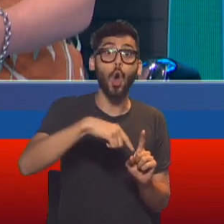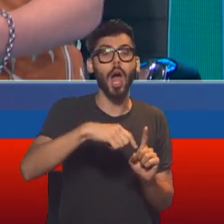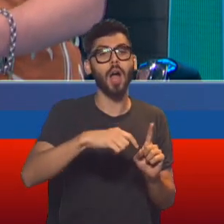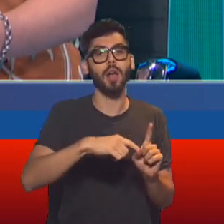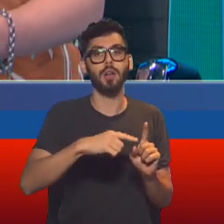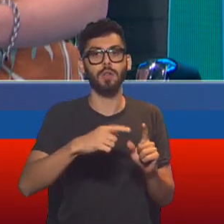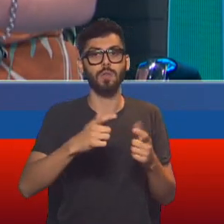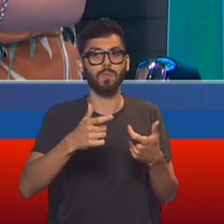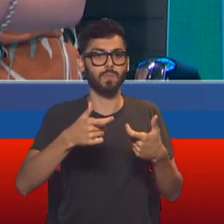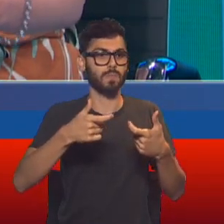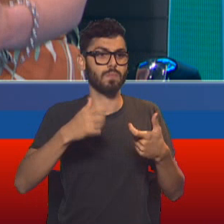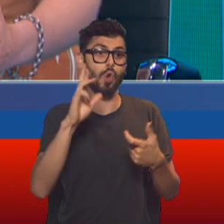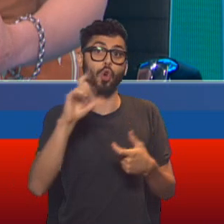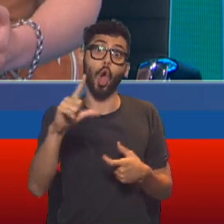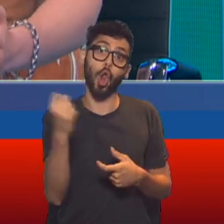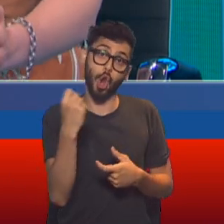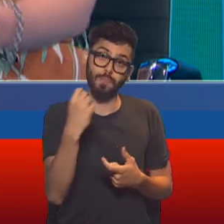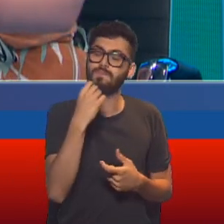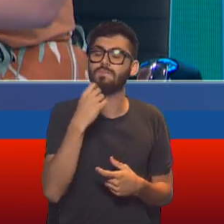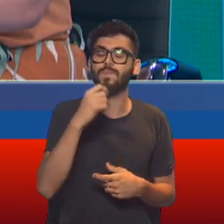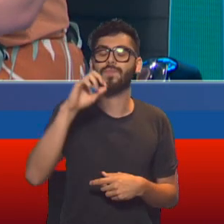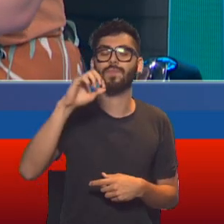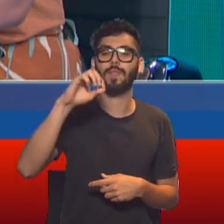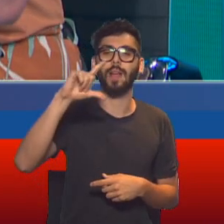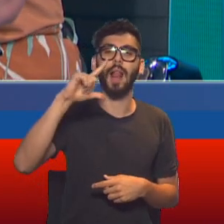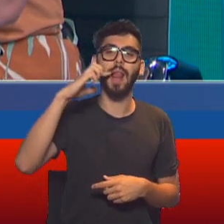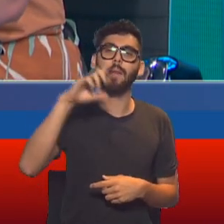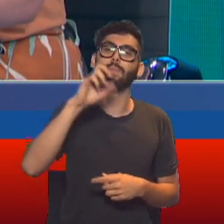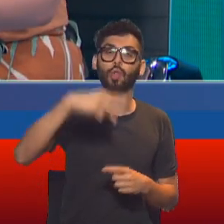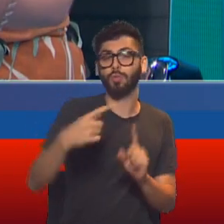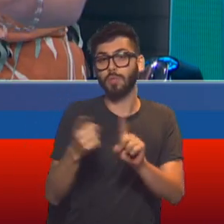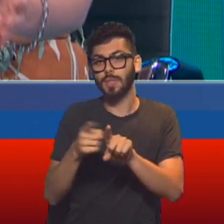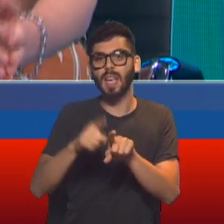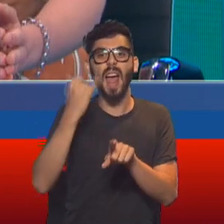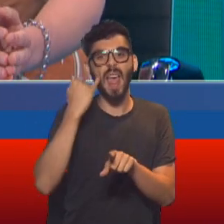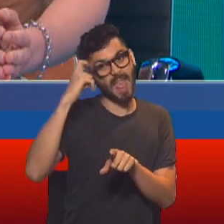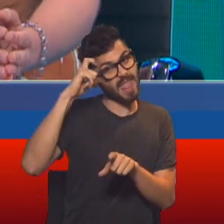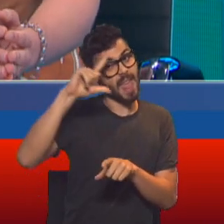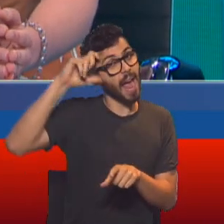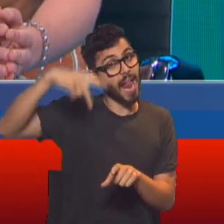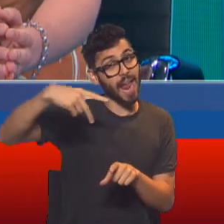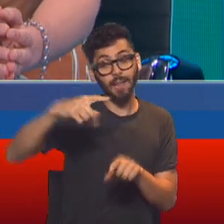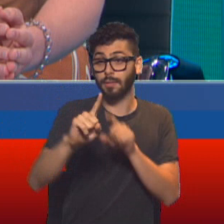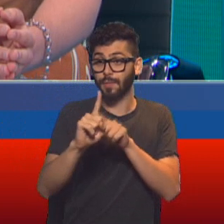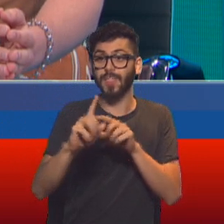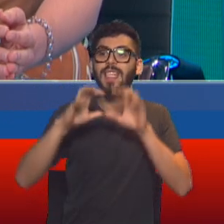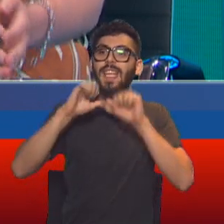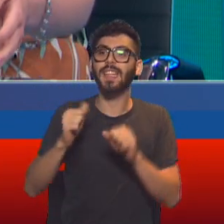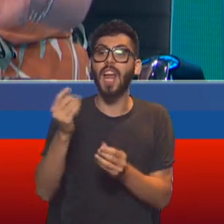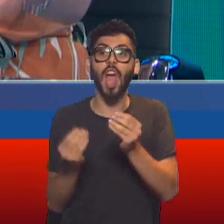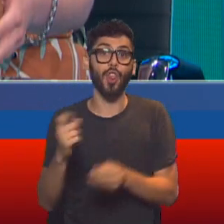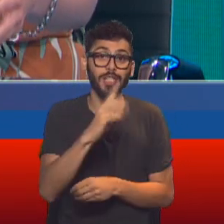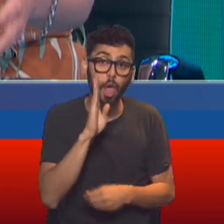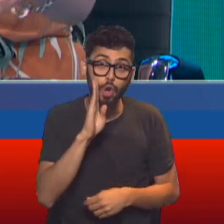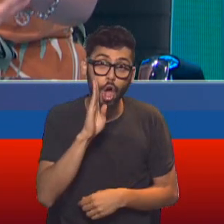el círculo rojo, ¿sí? Por ejemplo, David Lipton hoy está de la mano de Janet Yellen, que es titular de la Secretaría del Tesoro de los Estados